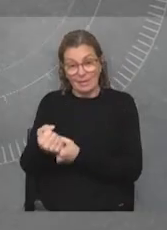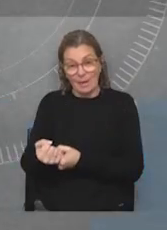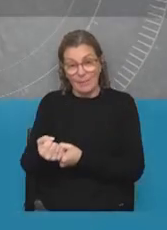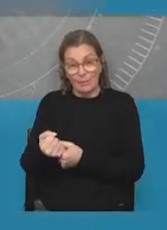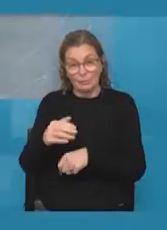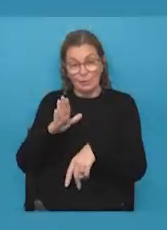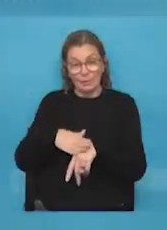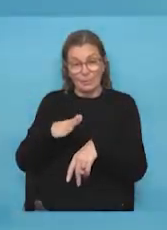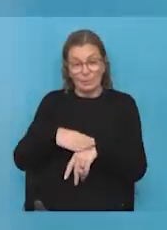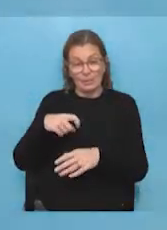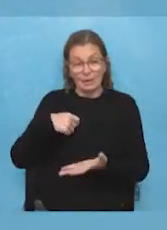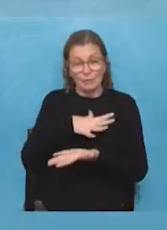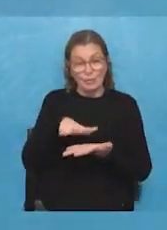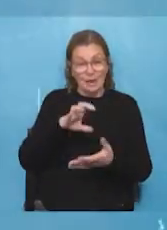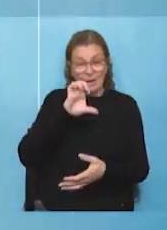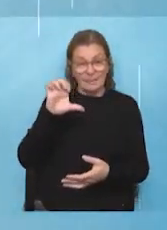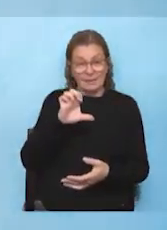o responsabilidad social